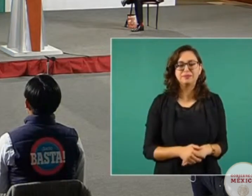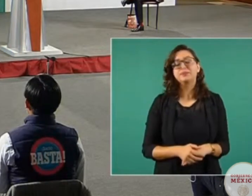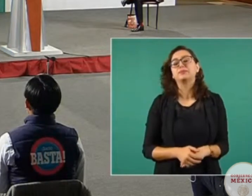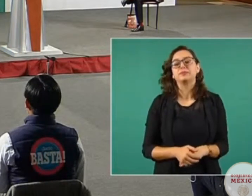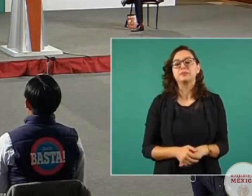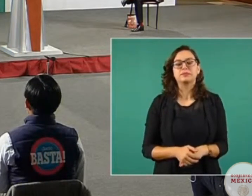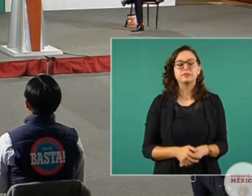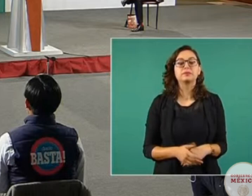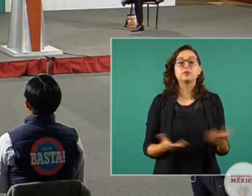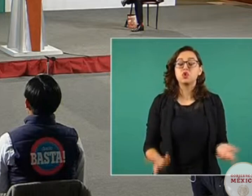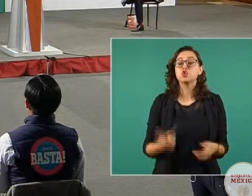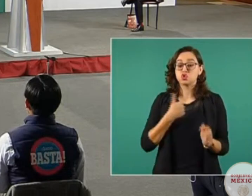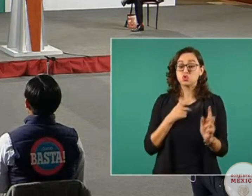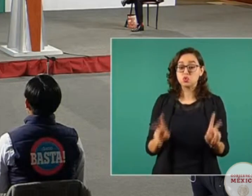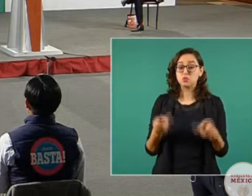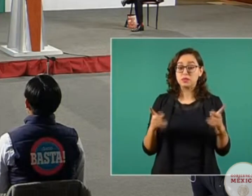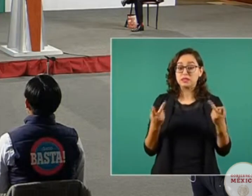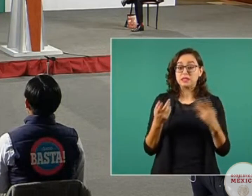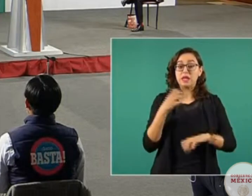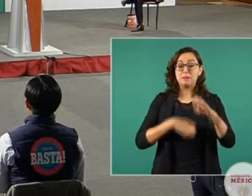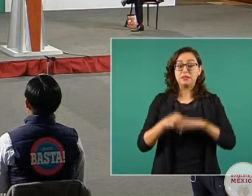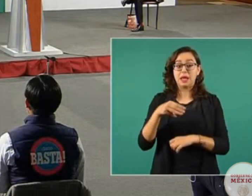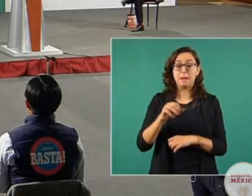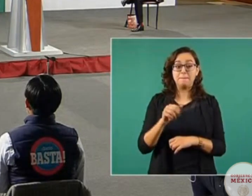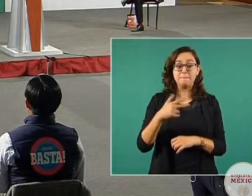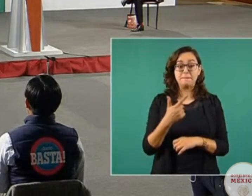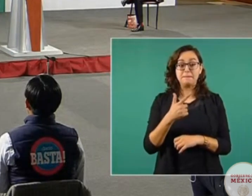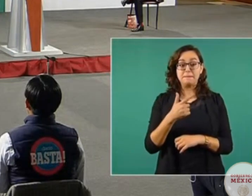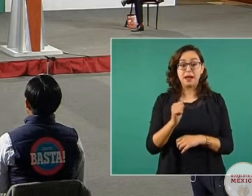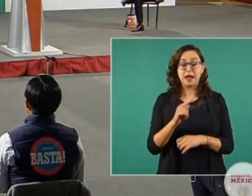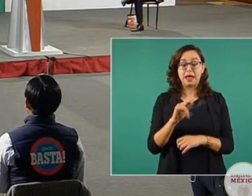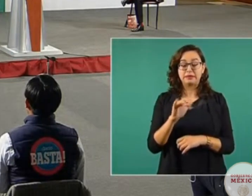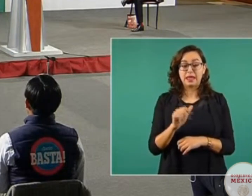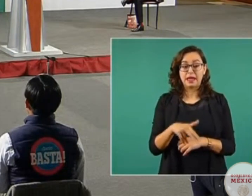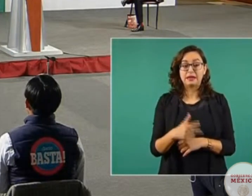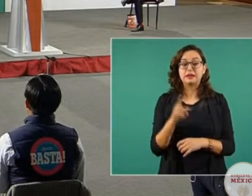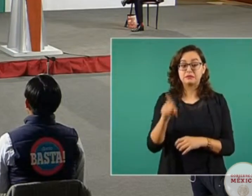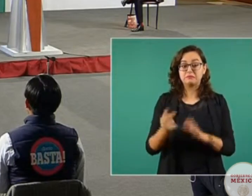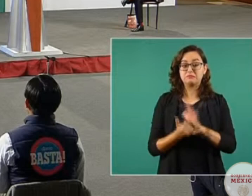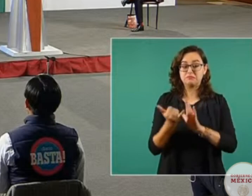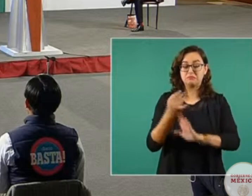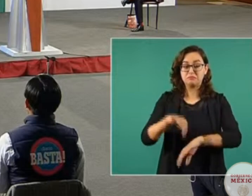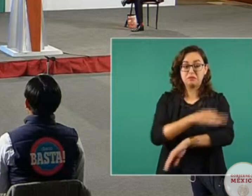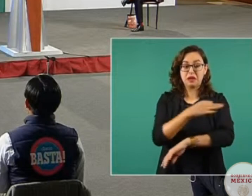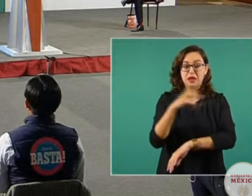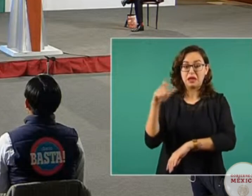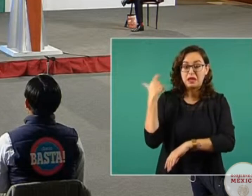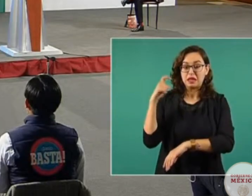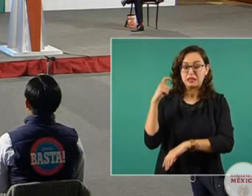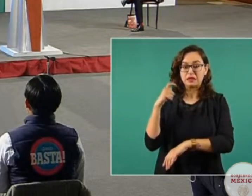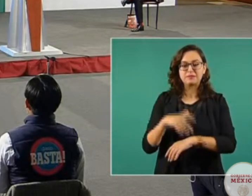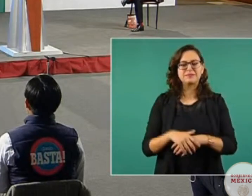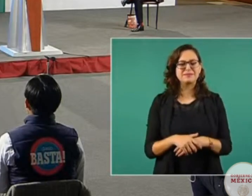vendí a una empresa que se llama Manhattan Master Plan. Su accionista principal es el arquitecto Juan Carlos Reyes, es un arquitecto muy conocido en Querétaro. ¿Qué? Ya